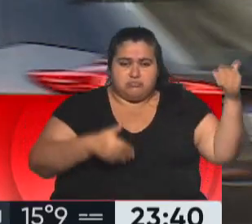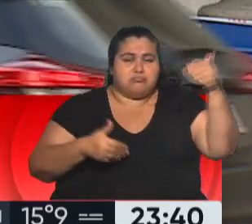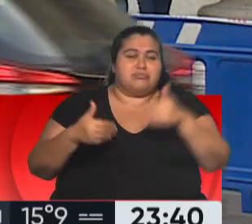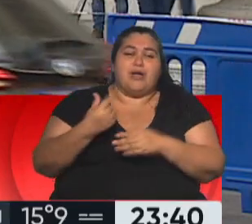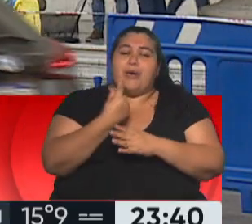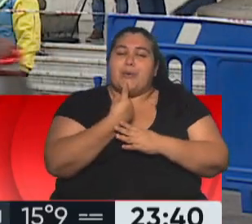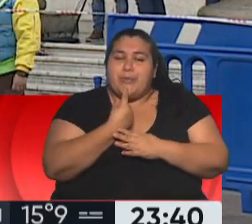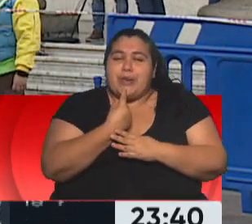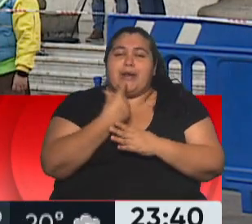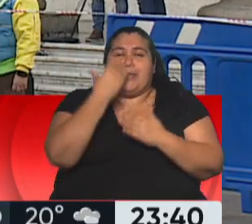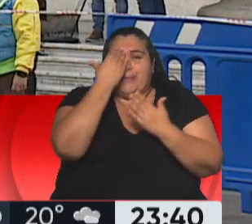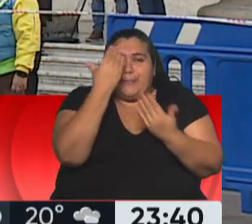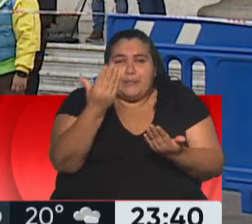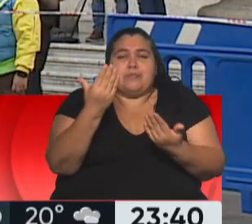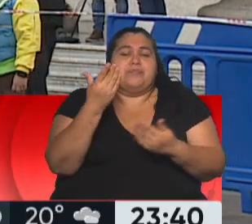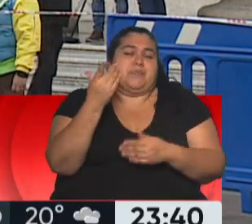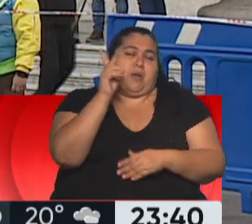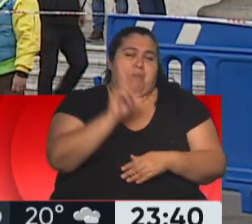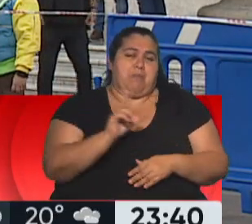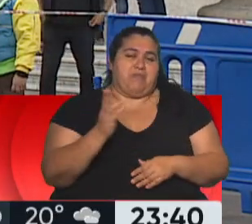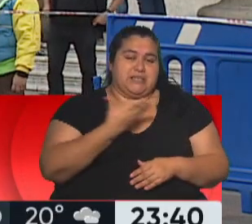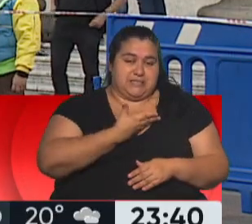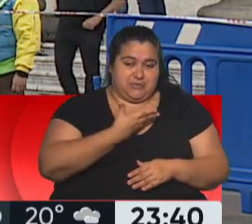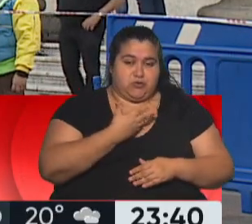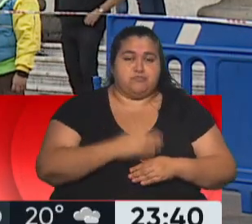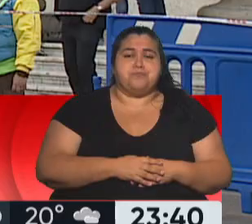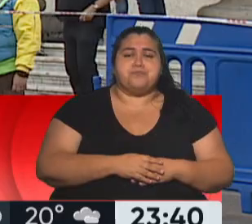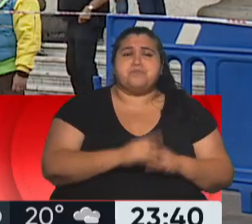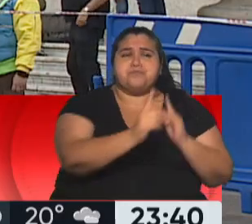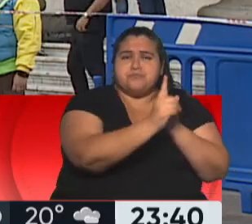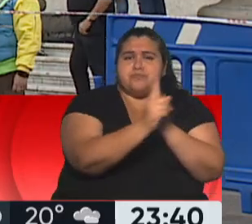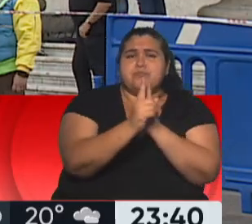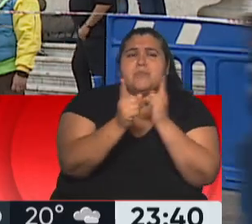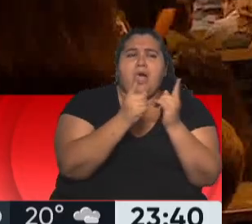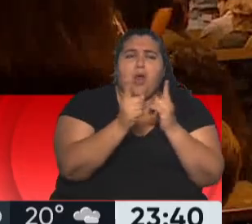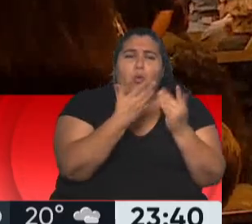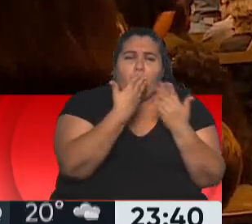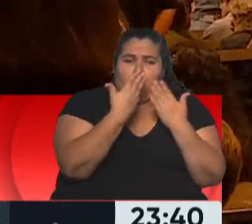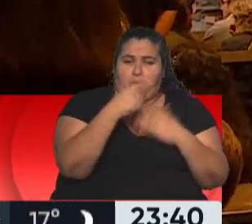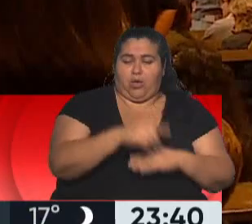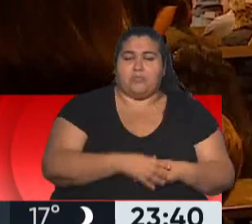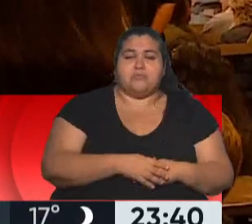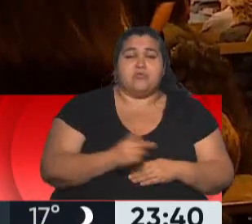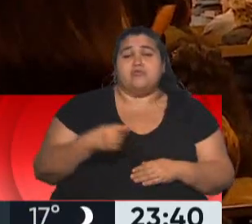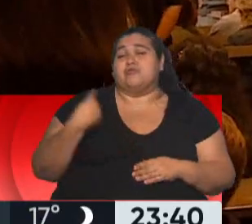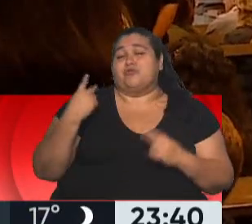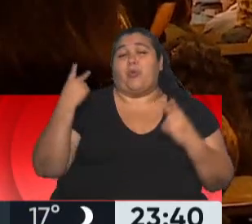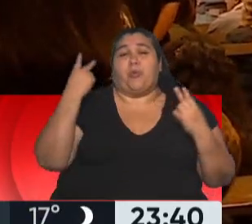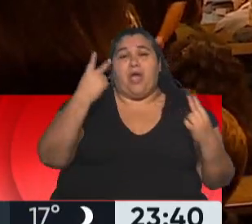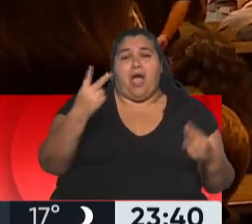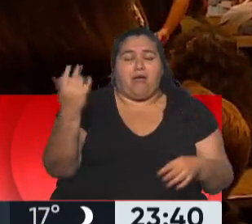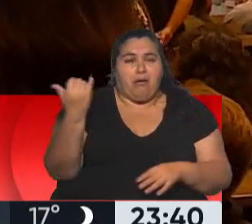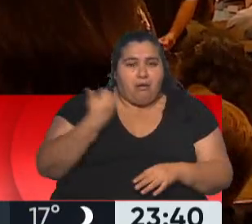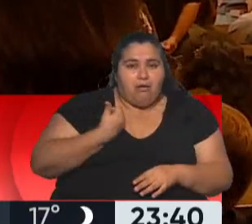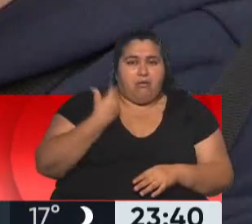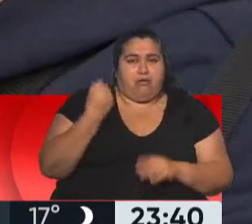ofrenda en recordatorio del Papa Francisco. Hablamos con alguno de ellos y esto nos decían. Así es, estábamos de viaje y nos enteramos de la noticia